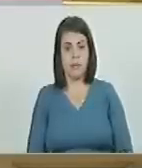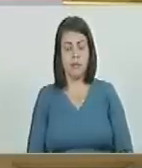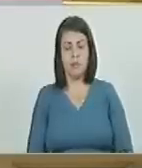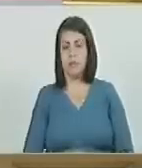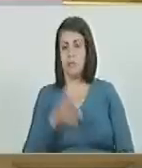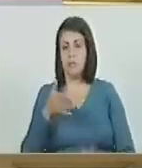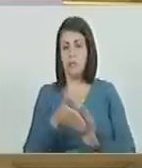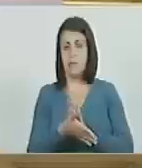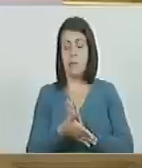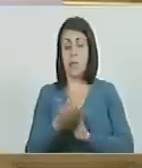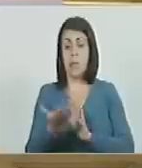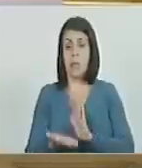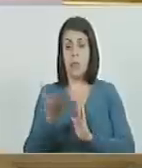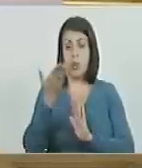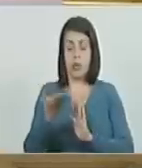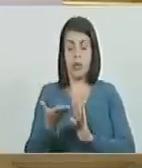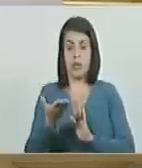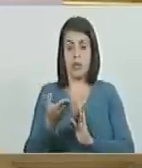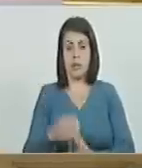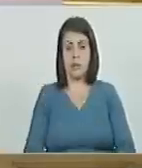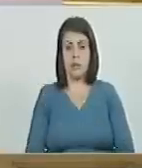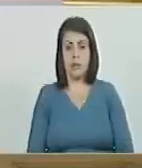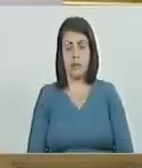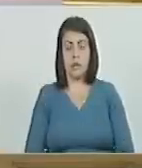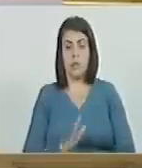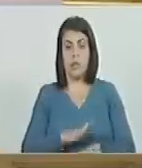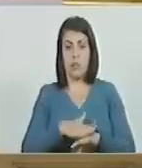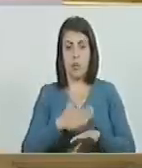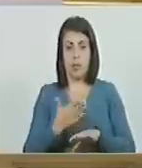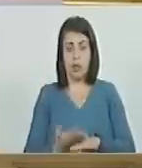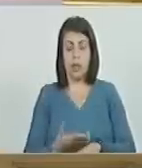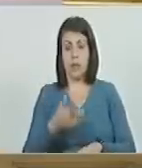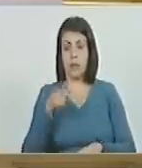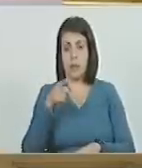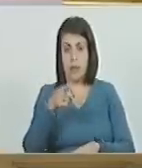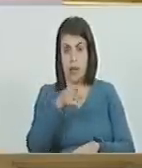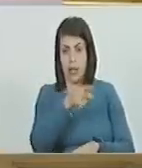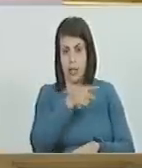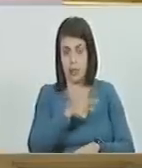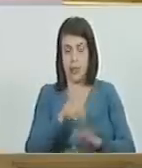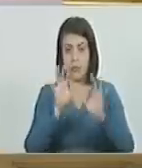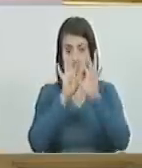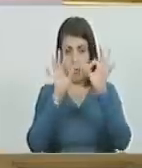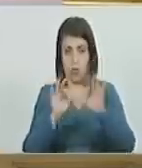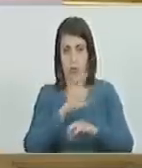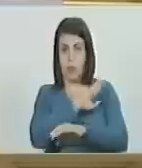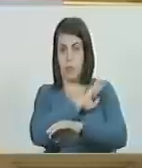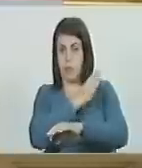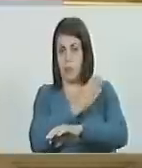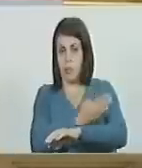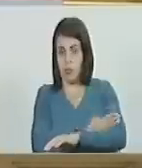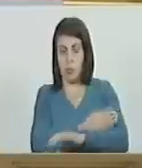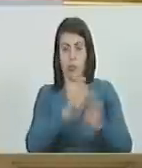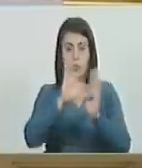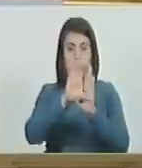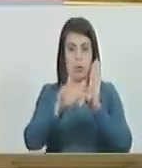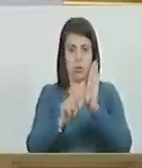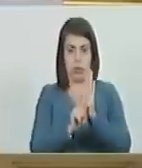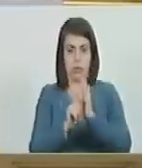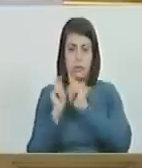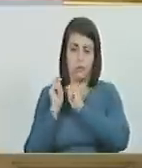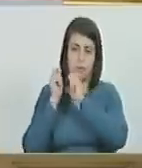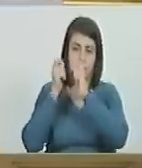encierra una importancia singular, porque a través del poder que la Constitución